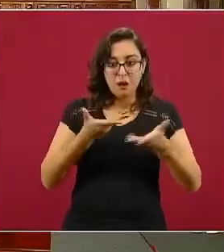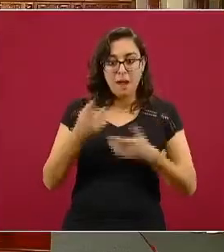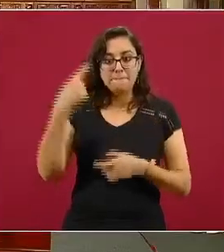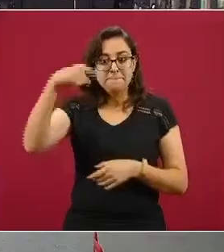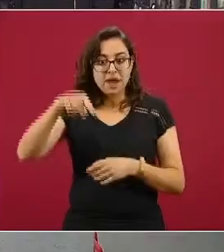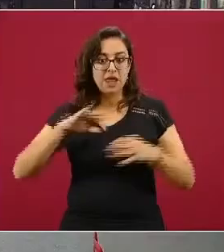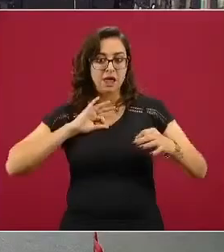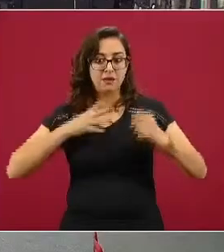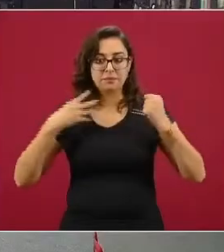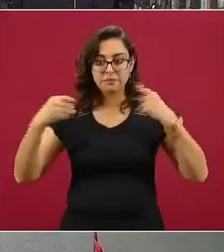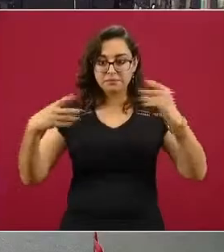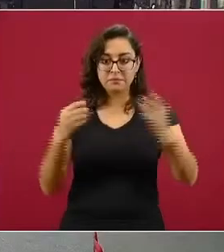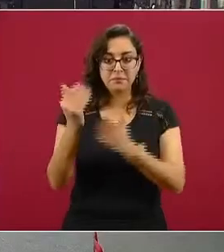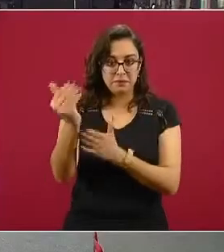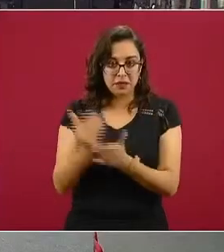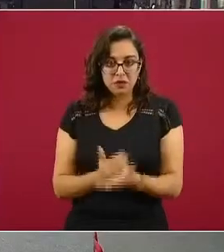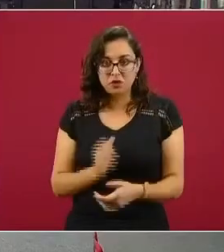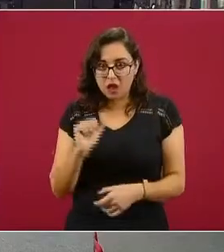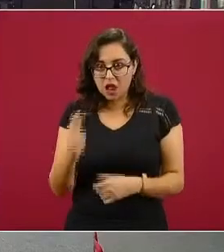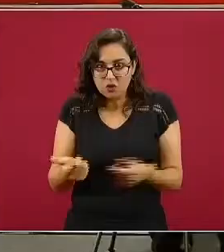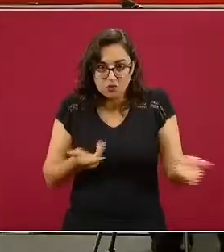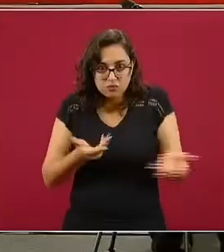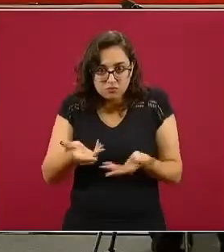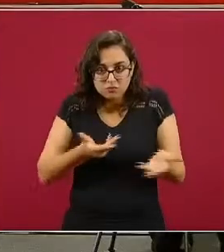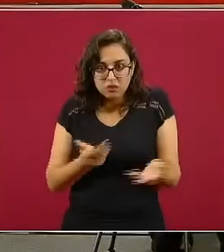pandemia? Gracias. Muchas gracias.